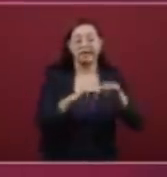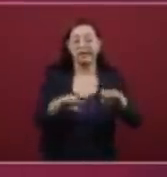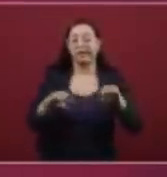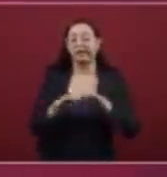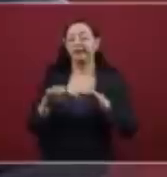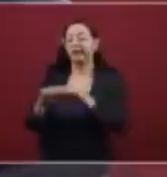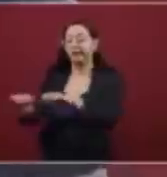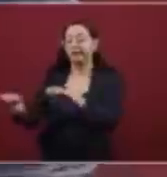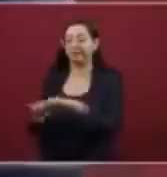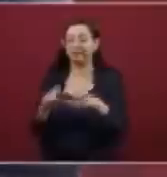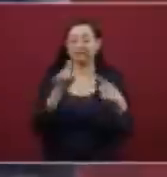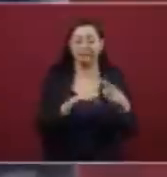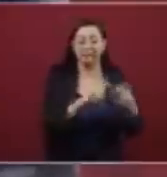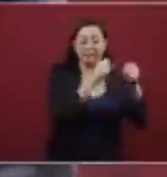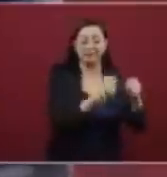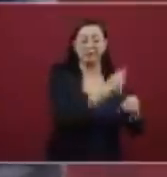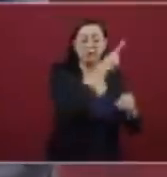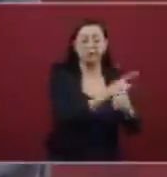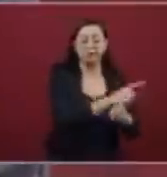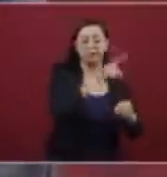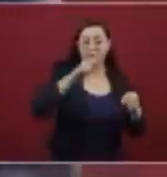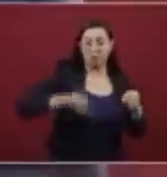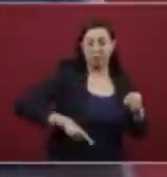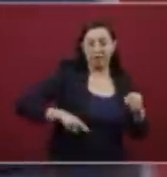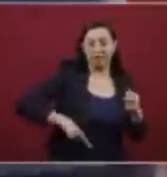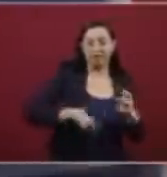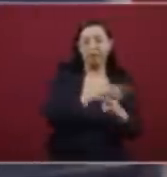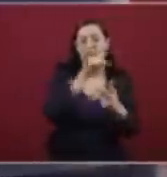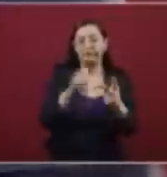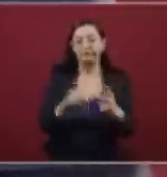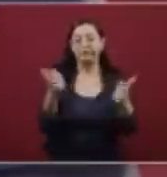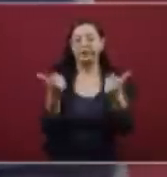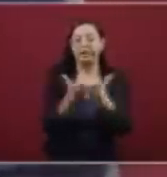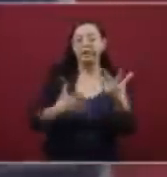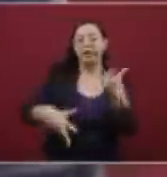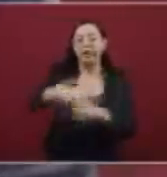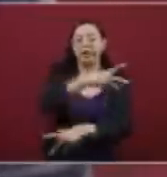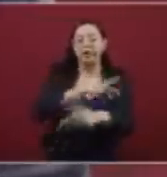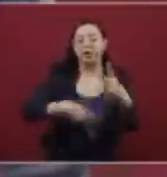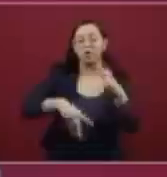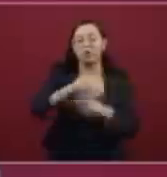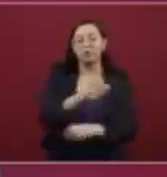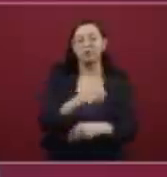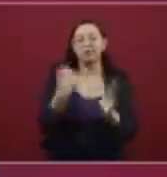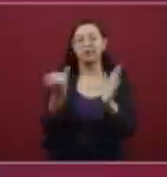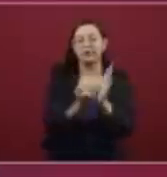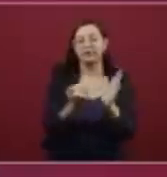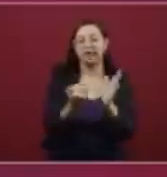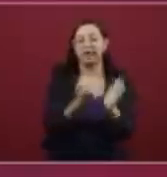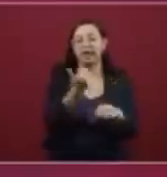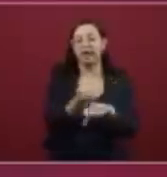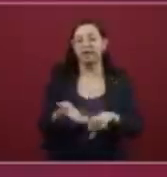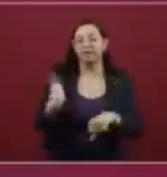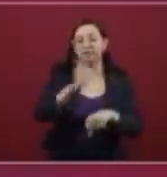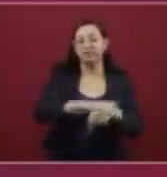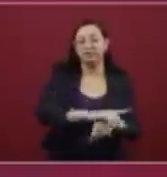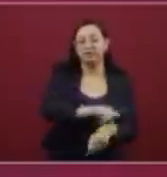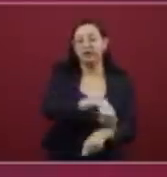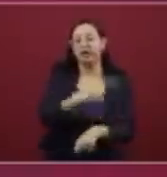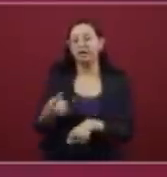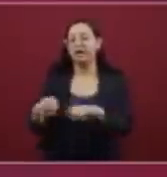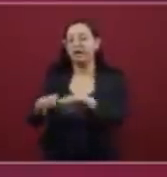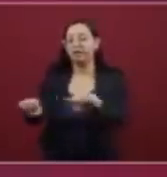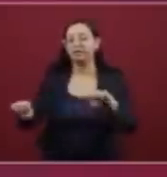y de gobierno, el gabinete de economía, hacienda y administración, el gabinete